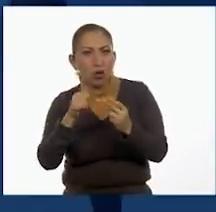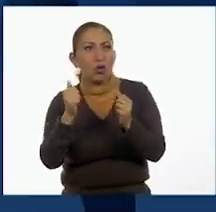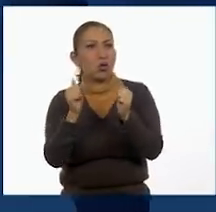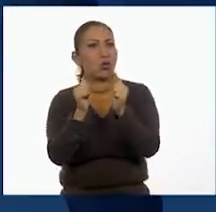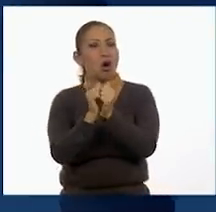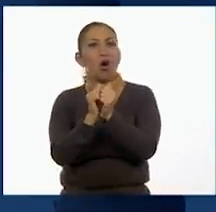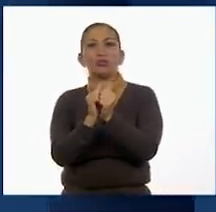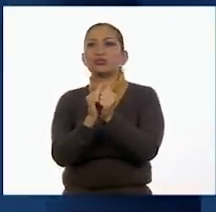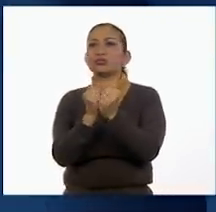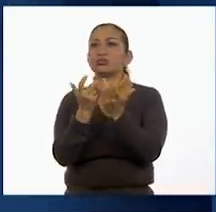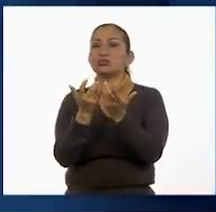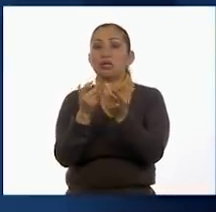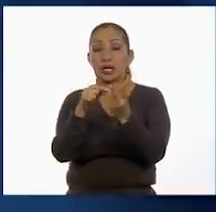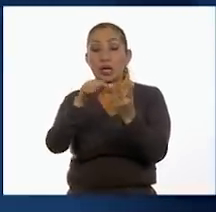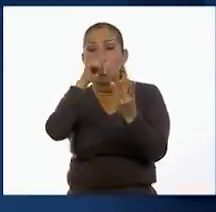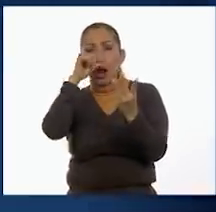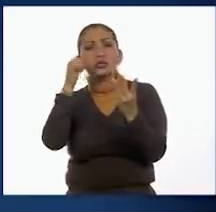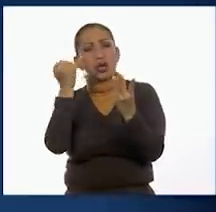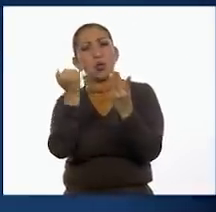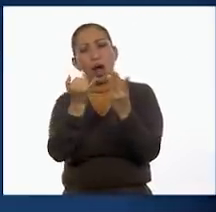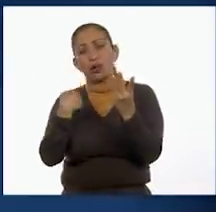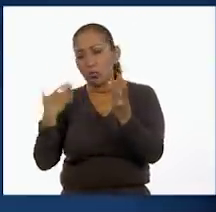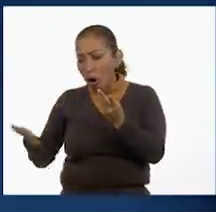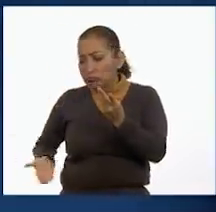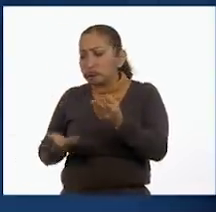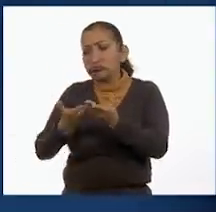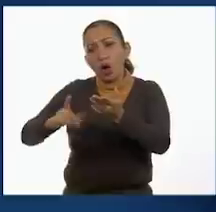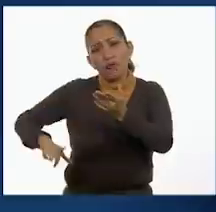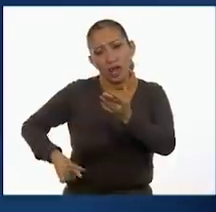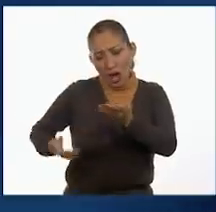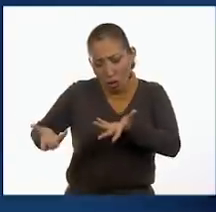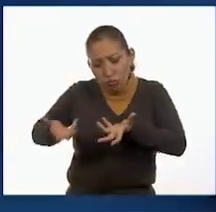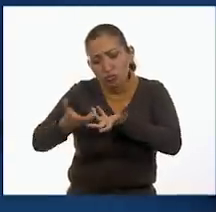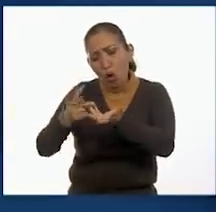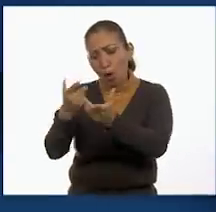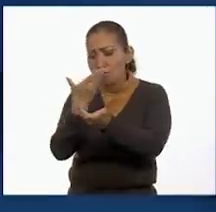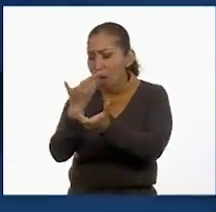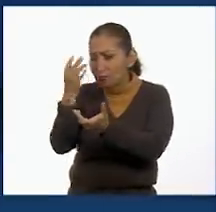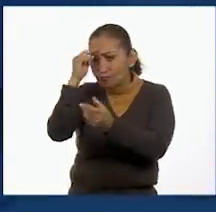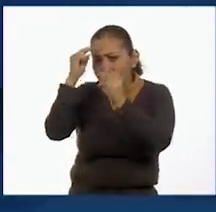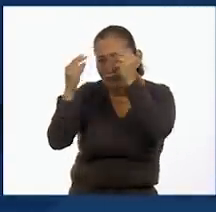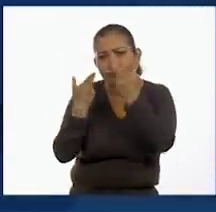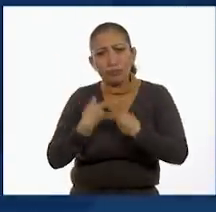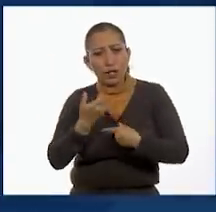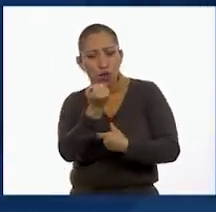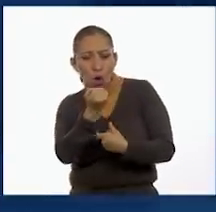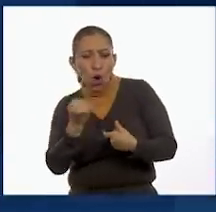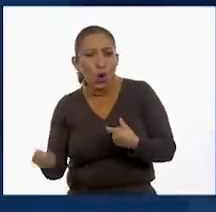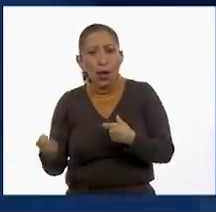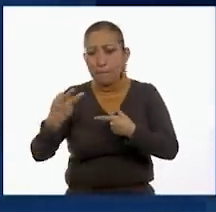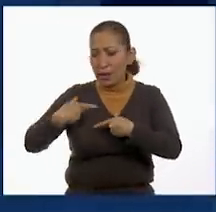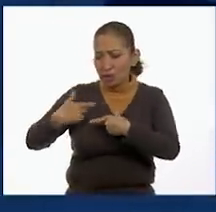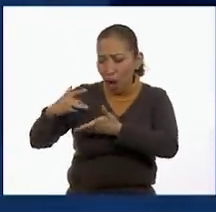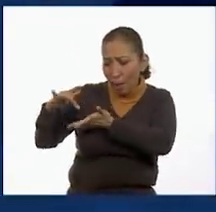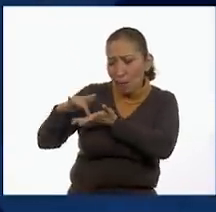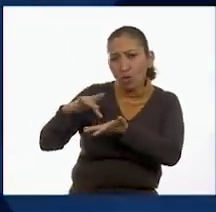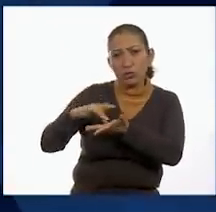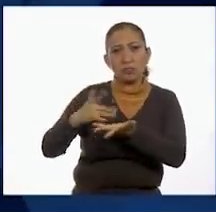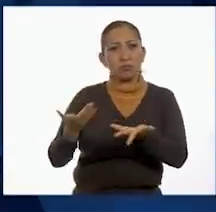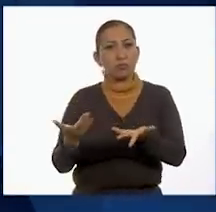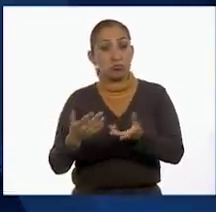base y Juárez también, ¿no? Al ofrecer su gabinete, esta reestructuración con la gente que lo